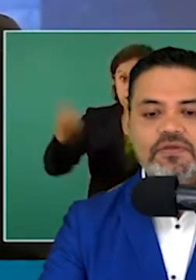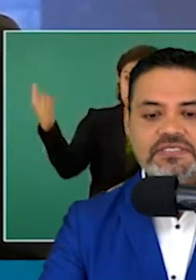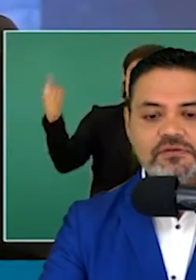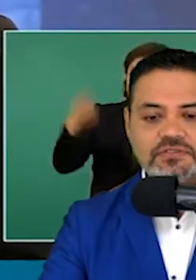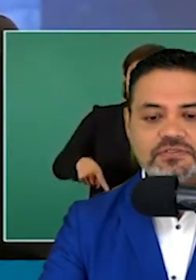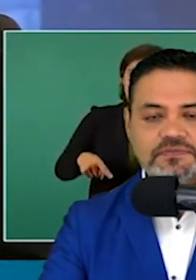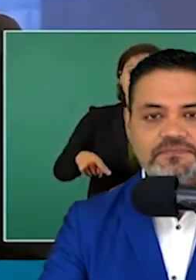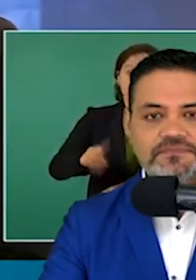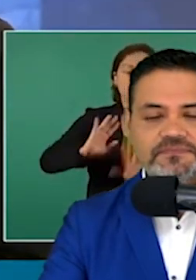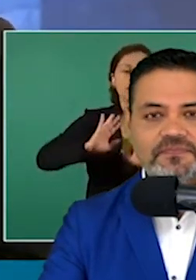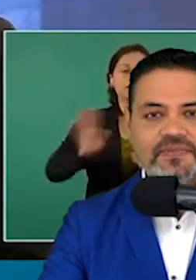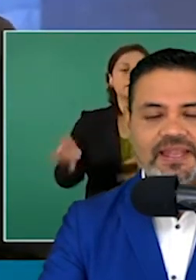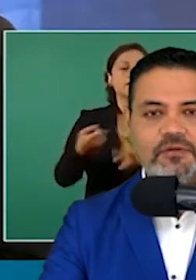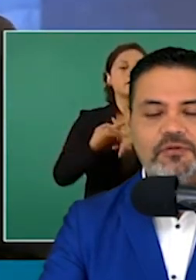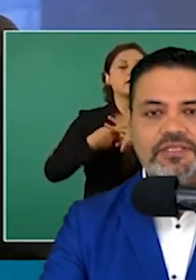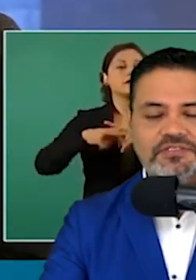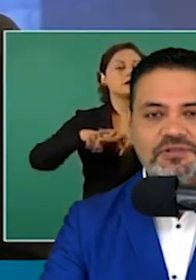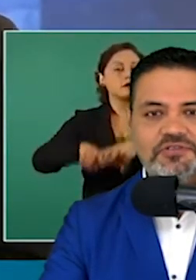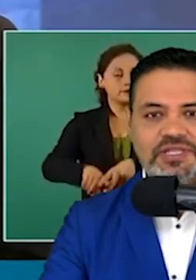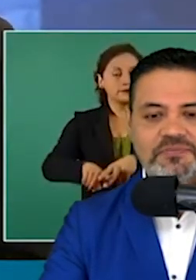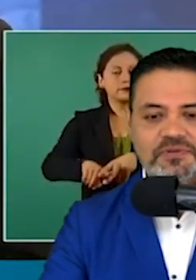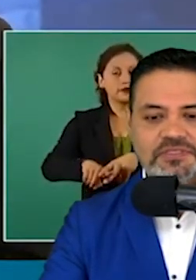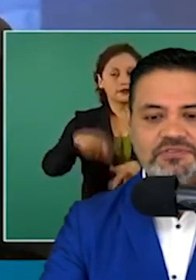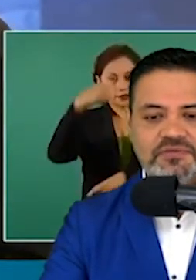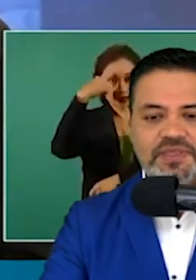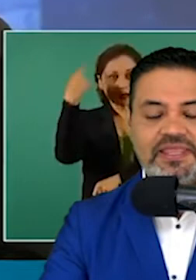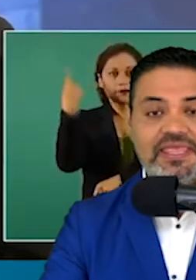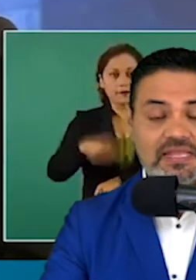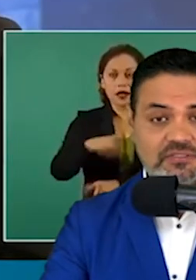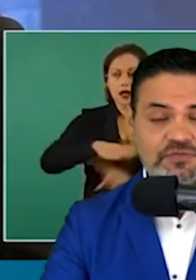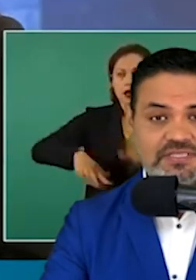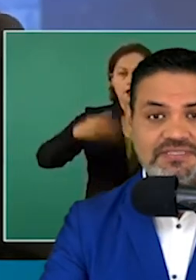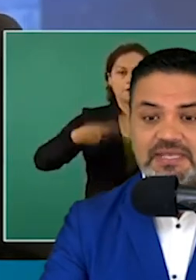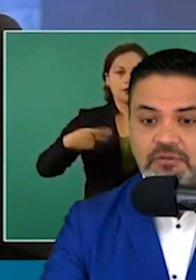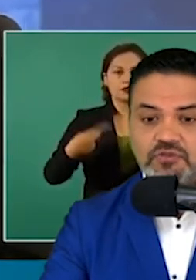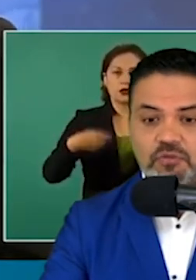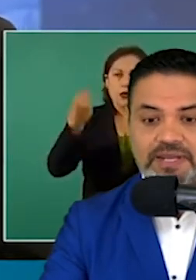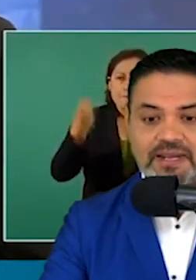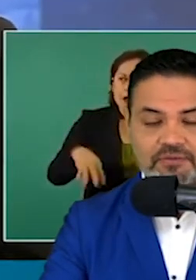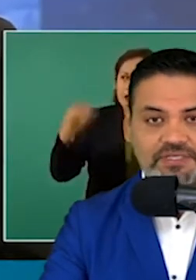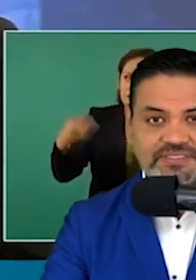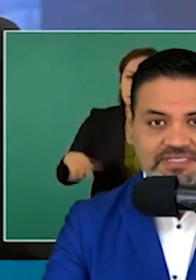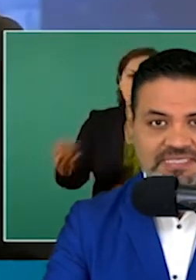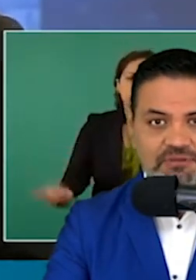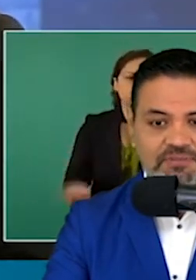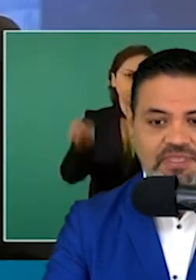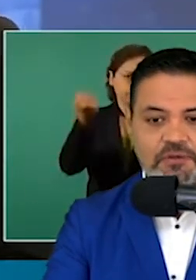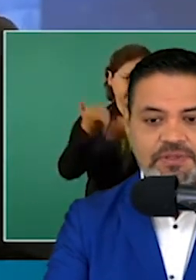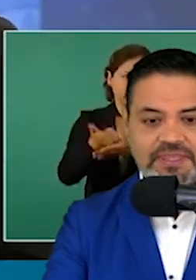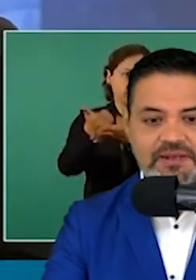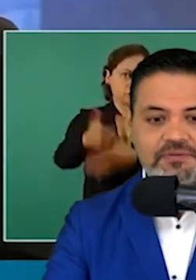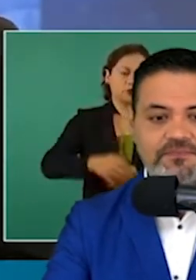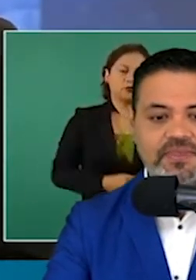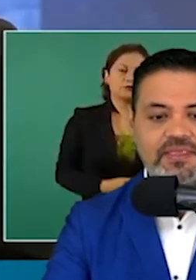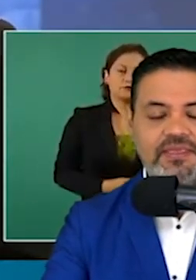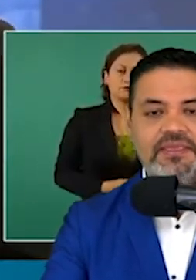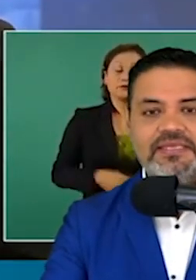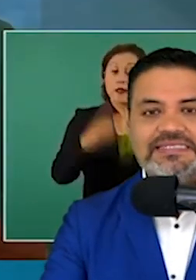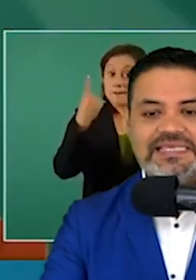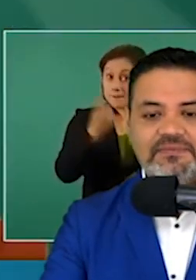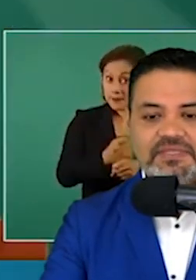oficios a la Coordinación Nacional de Protección Civil y a las oficinas de los gobernadores del Estado de México de Hidalgo,